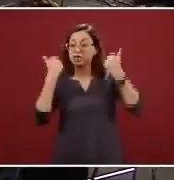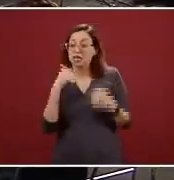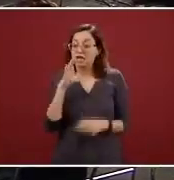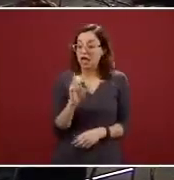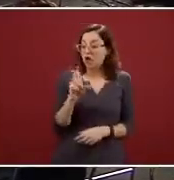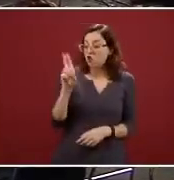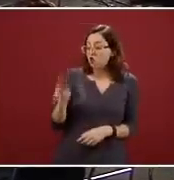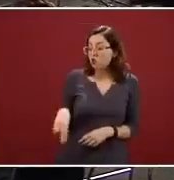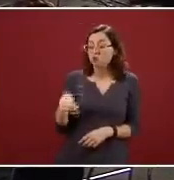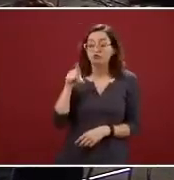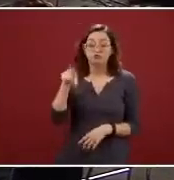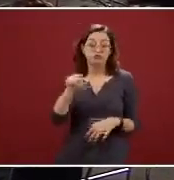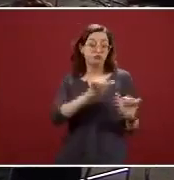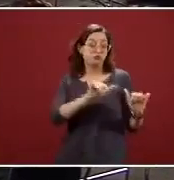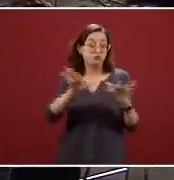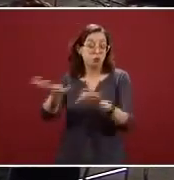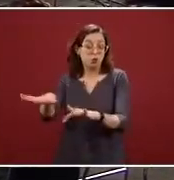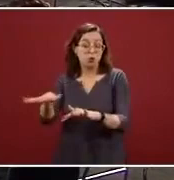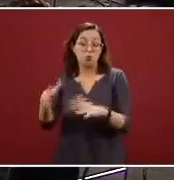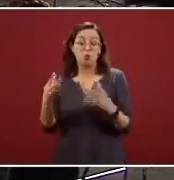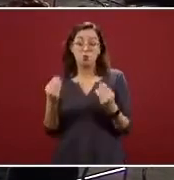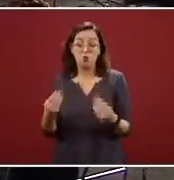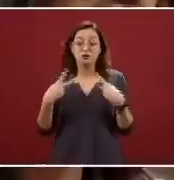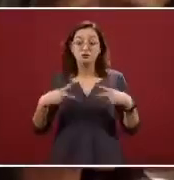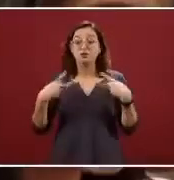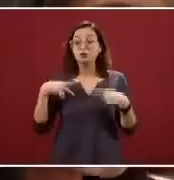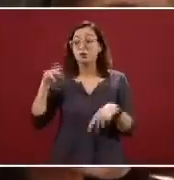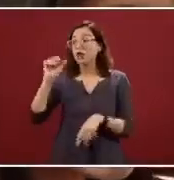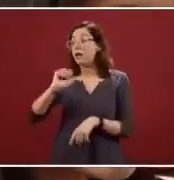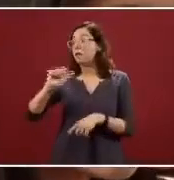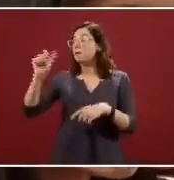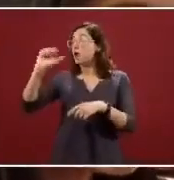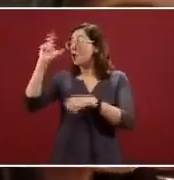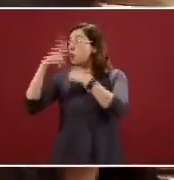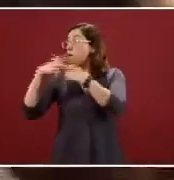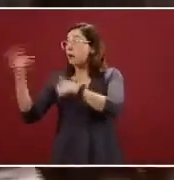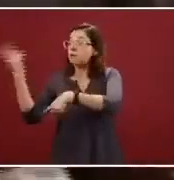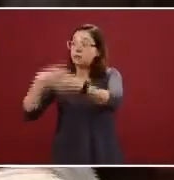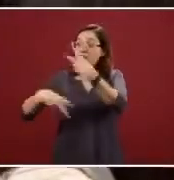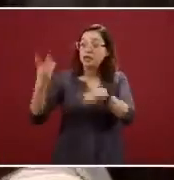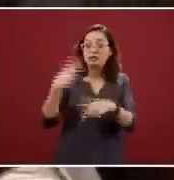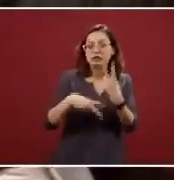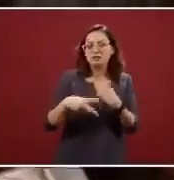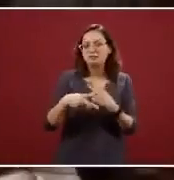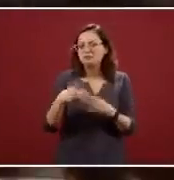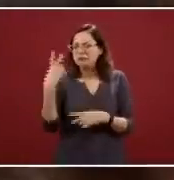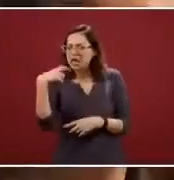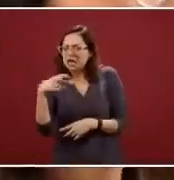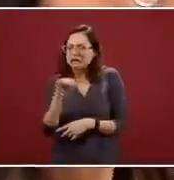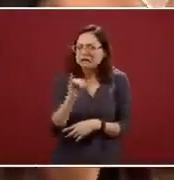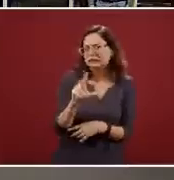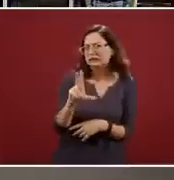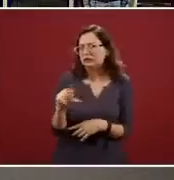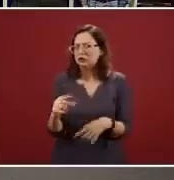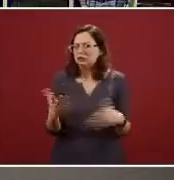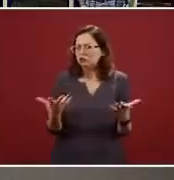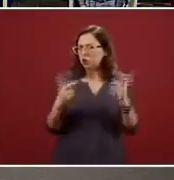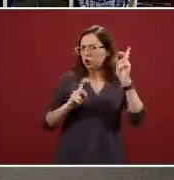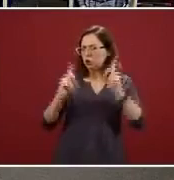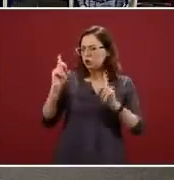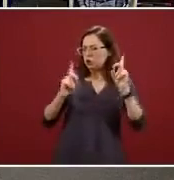es un destino bastante común para europeos también, si tendrían que realizarlo o no. Gracias. Claro,